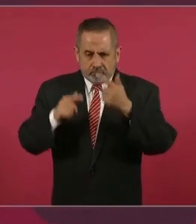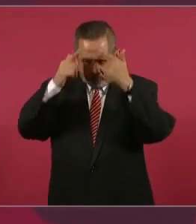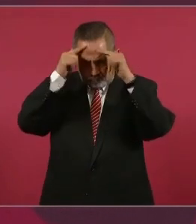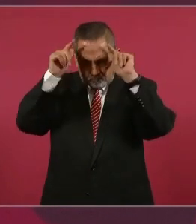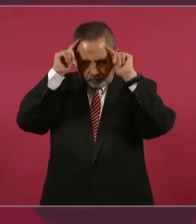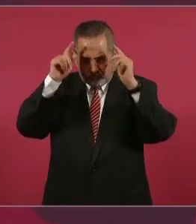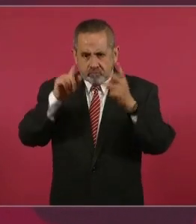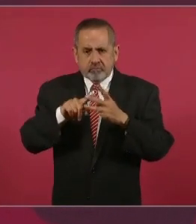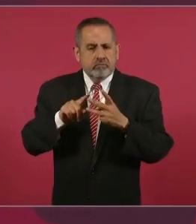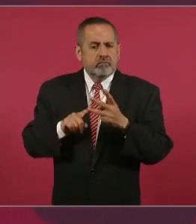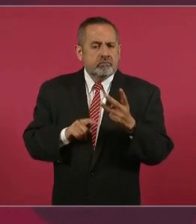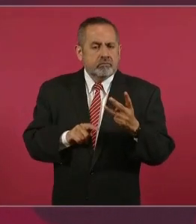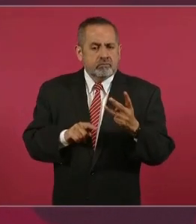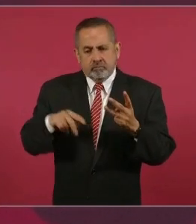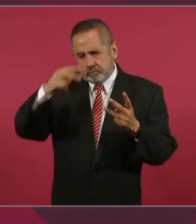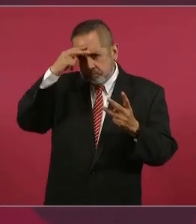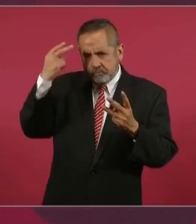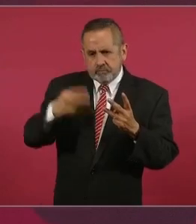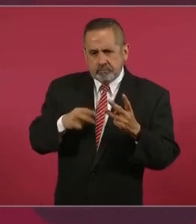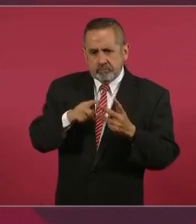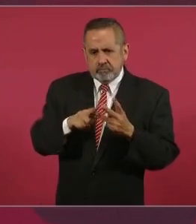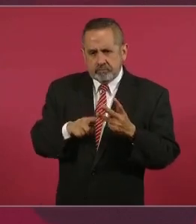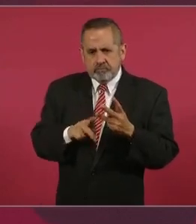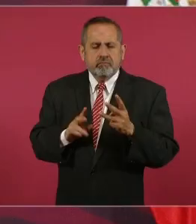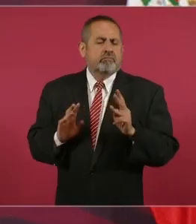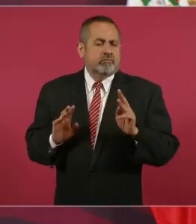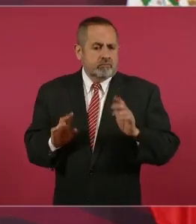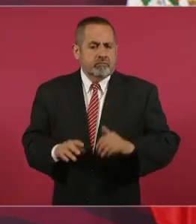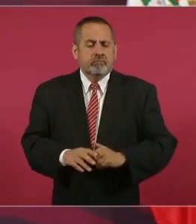marinos mexicanos, pero